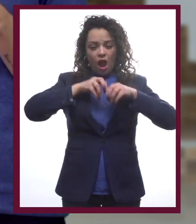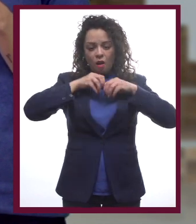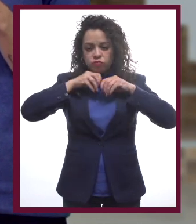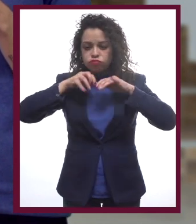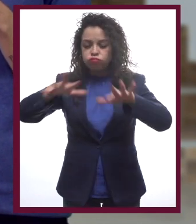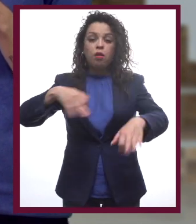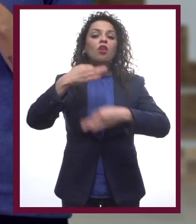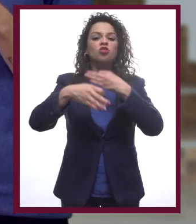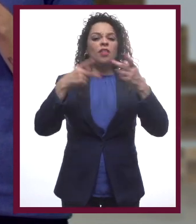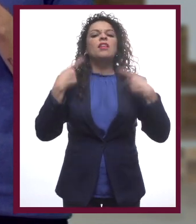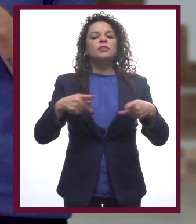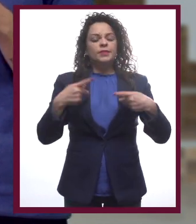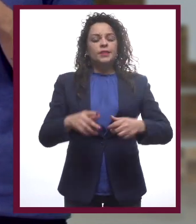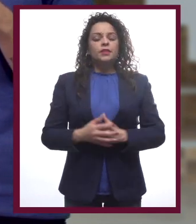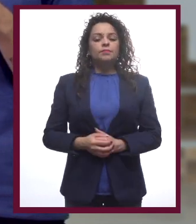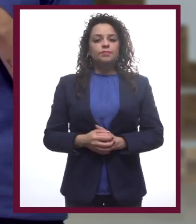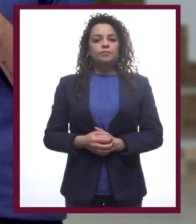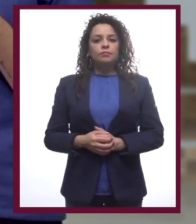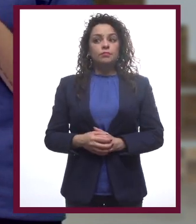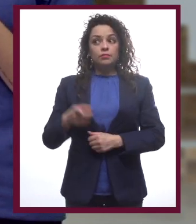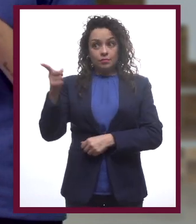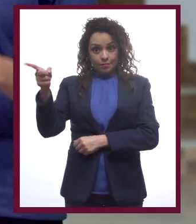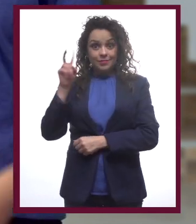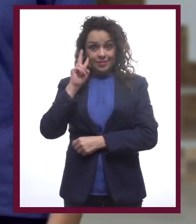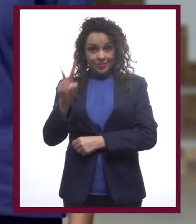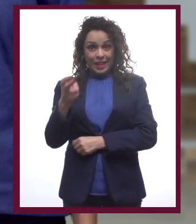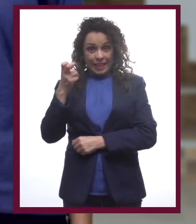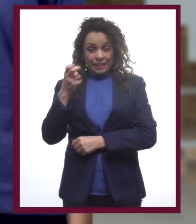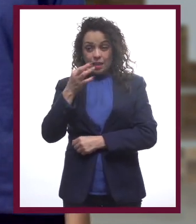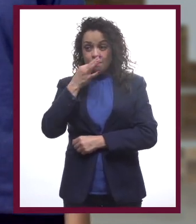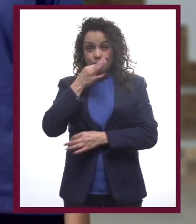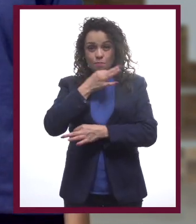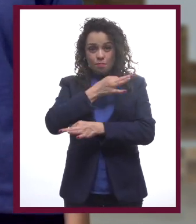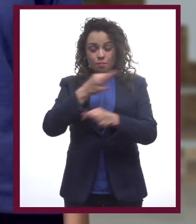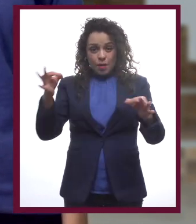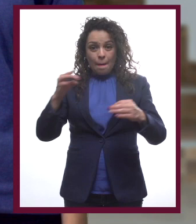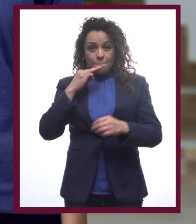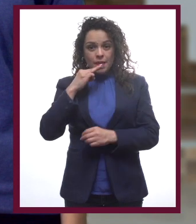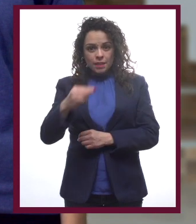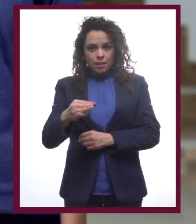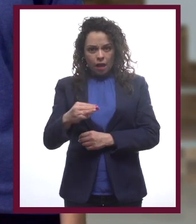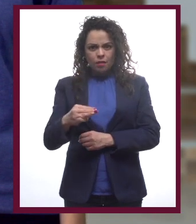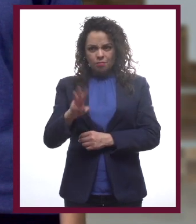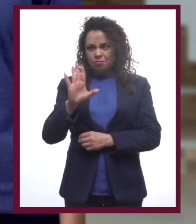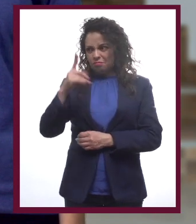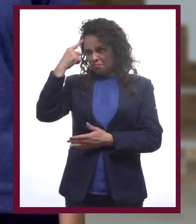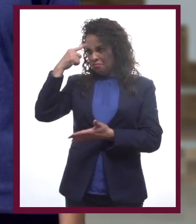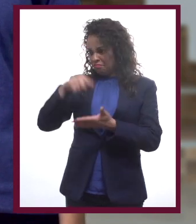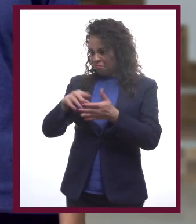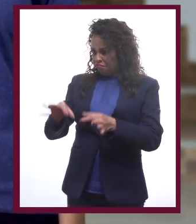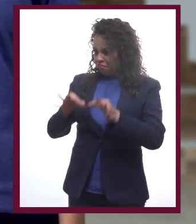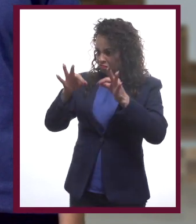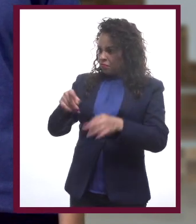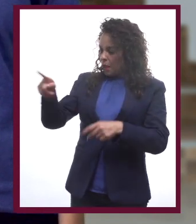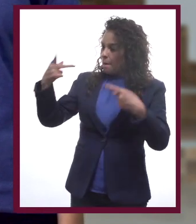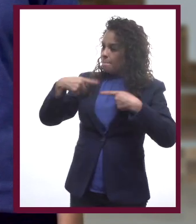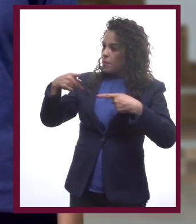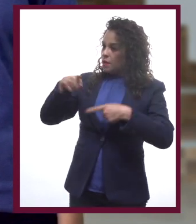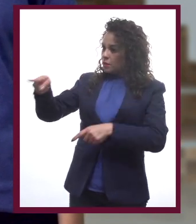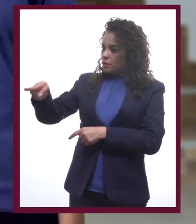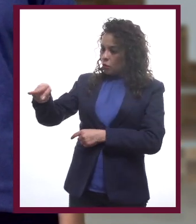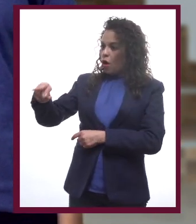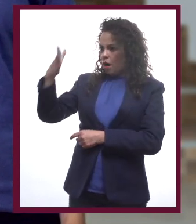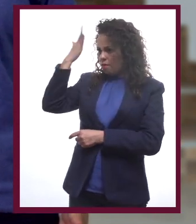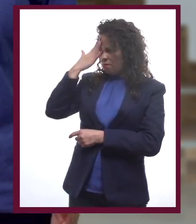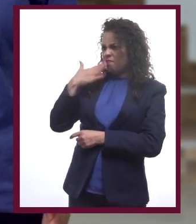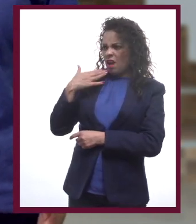a todos. El mensaje es contundente y muy fuerte. Además parece que el personaje existe y es una persona